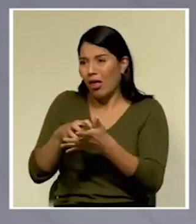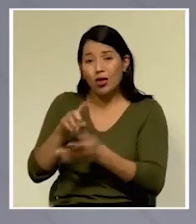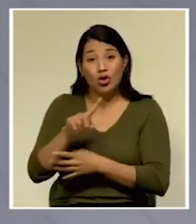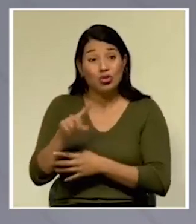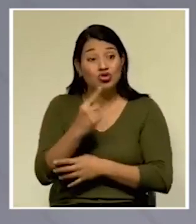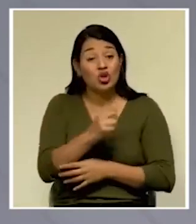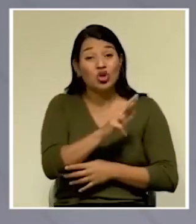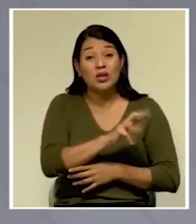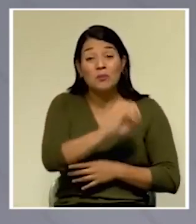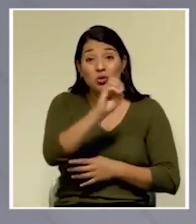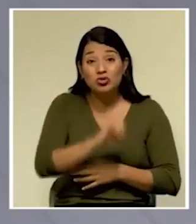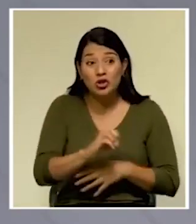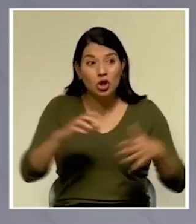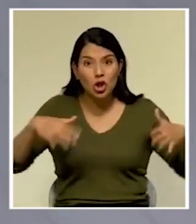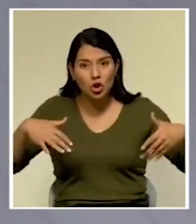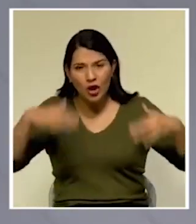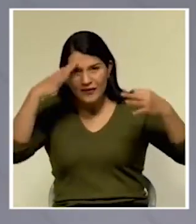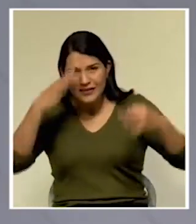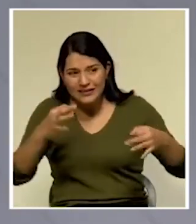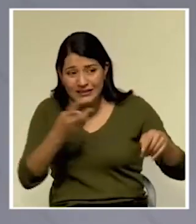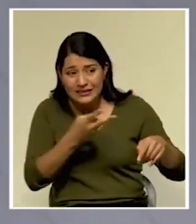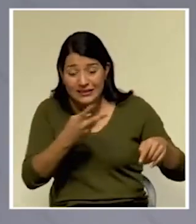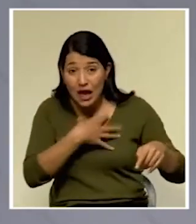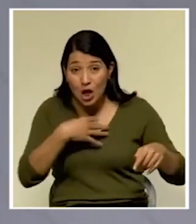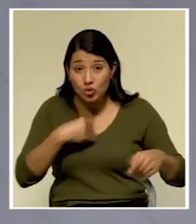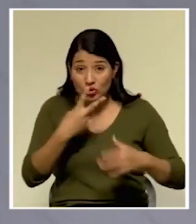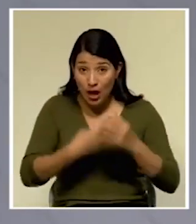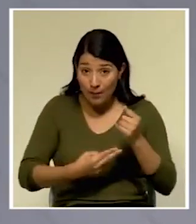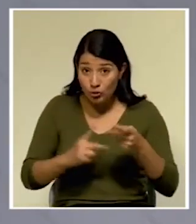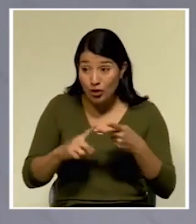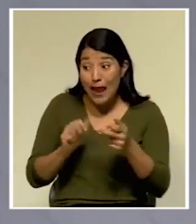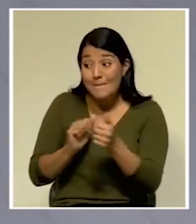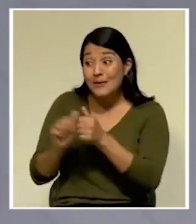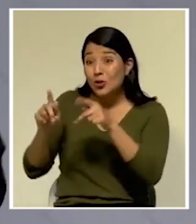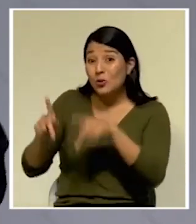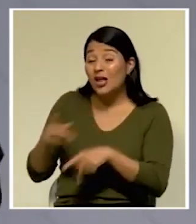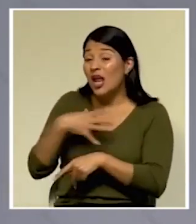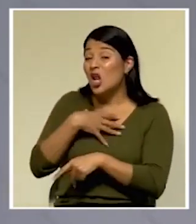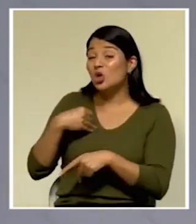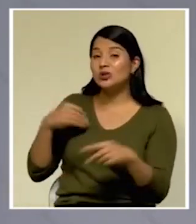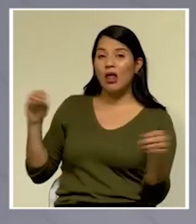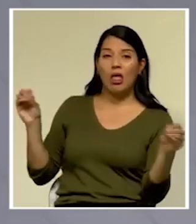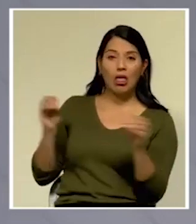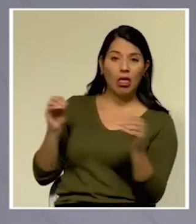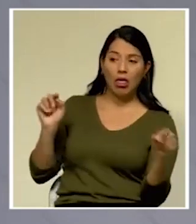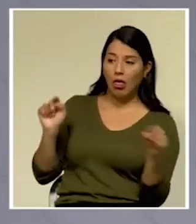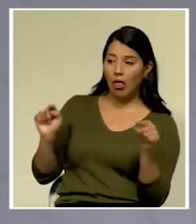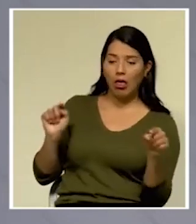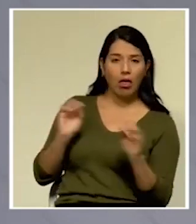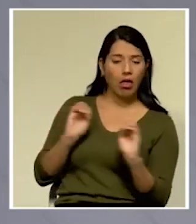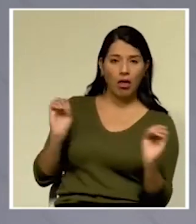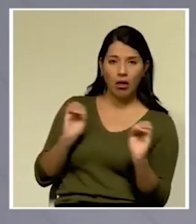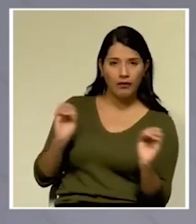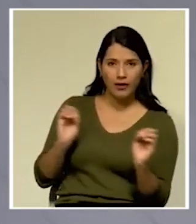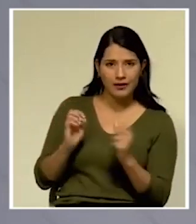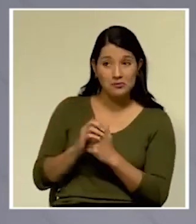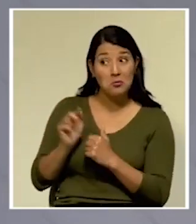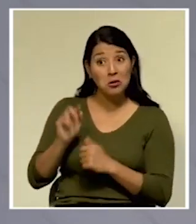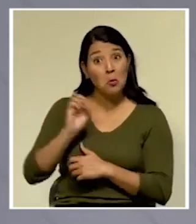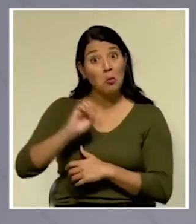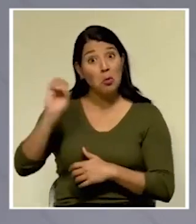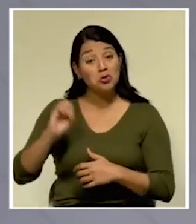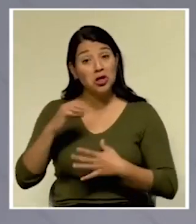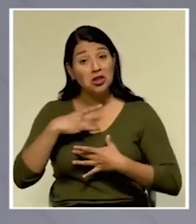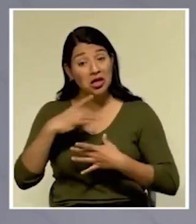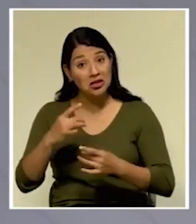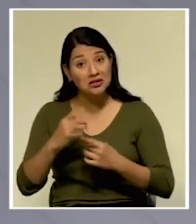dos candidatos, o sea, que les gusta a los dos. La mayoría no les gusta a ninguno. Eso es un porcentaje, digamos, muy interesante,